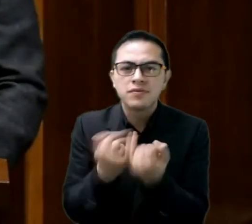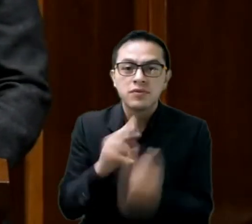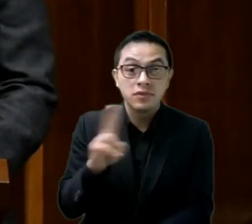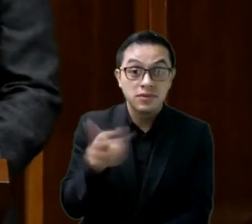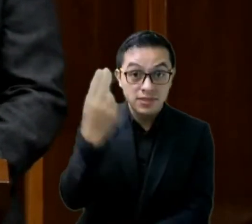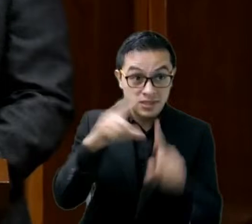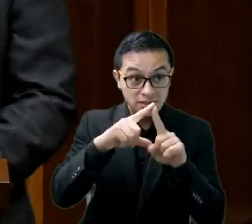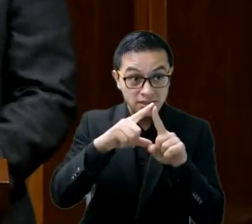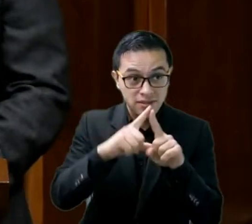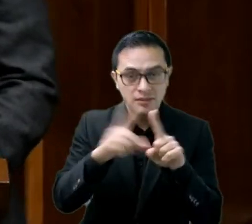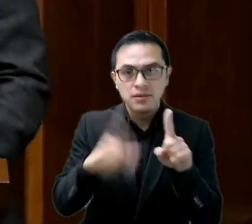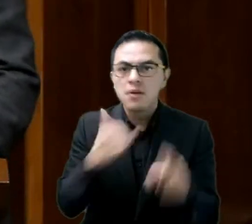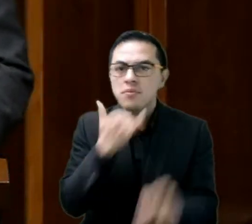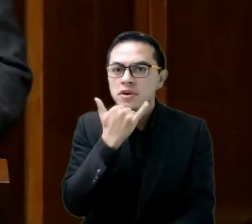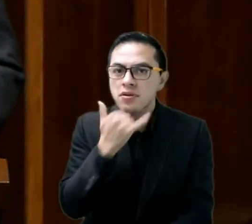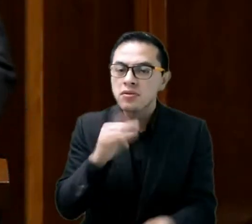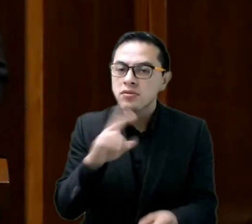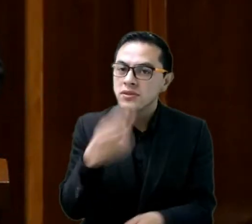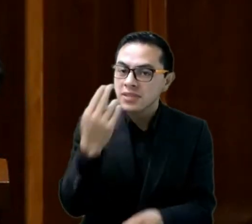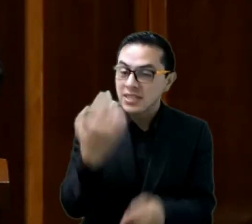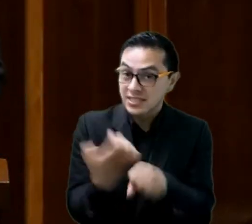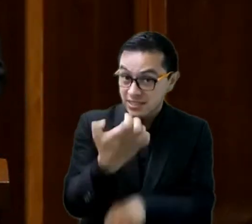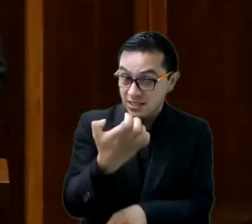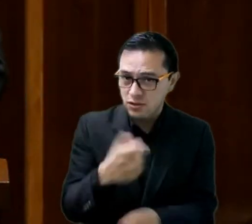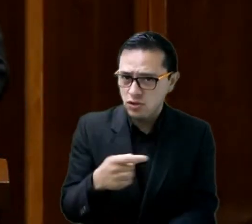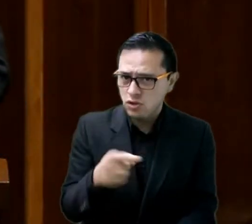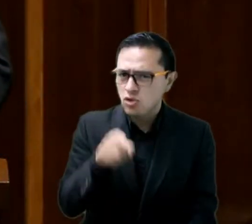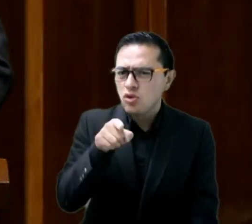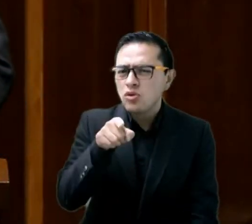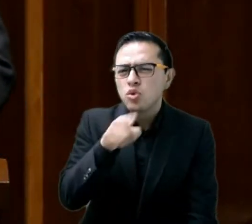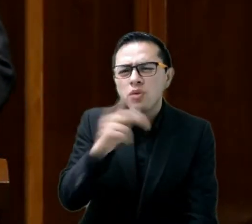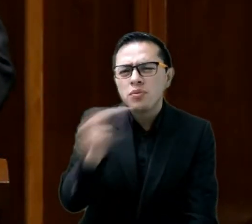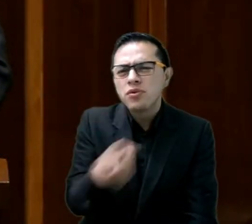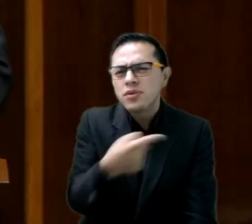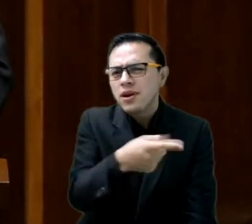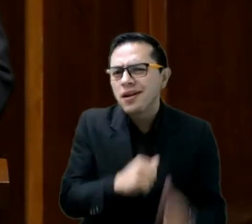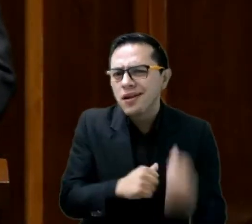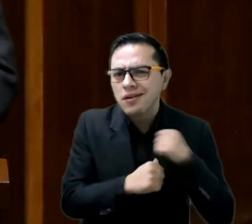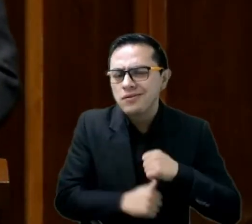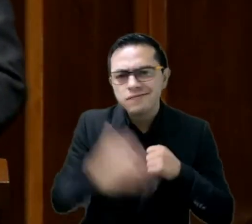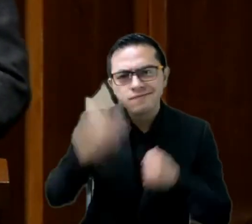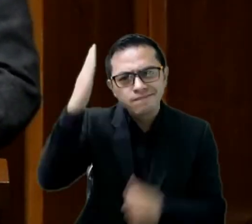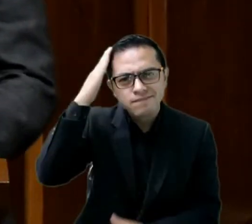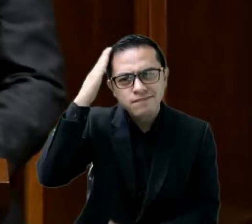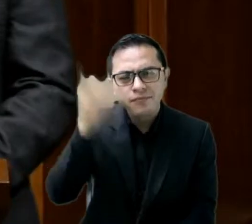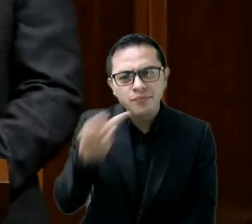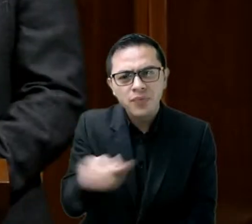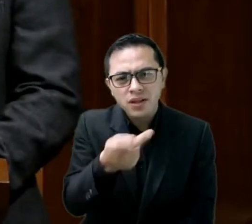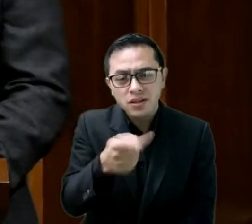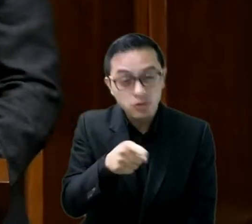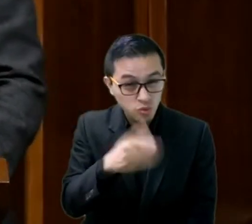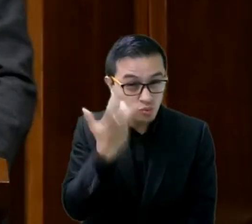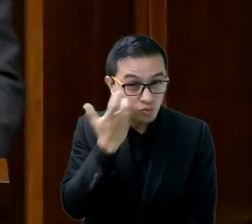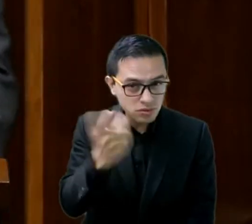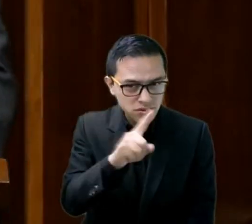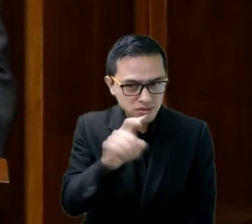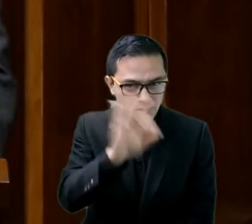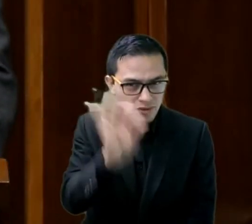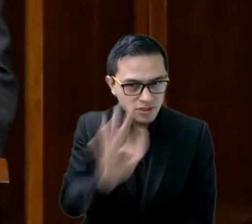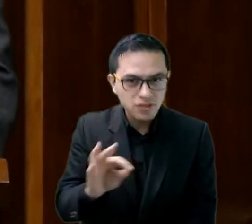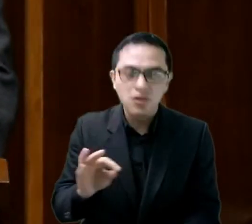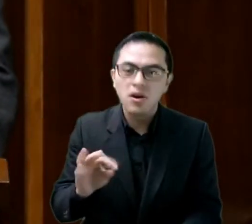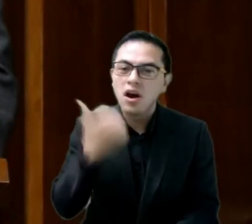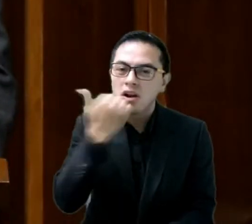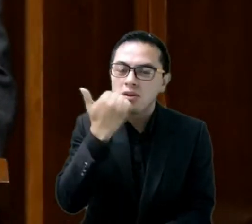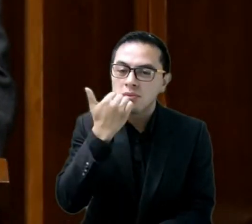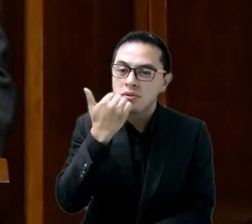la Universidad del Estado, si tú le preguntas al rector, ¿te gustaría que el 100% de los alumnos que solicitan ingreso los